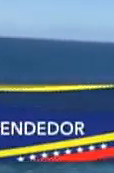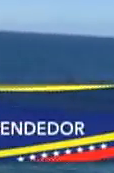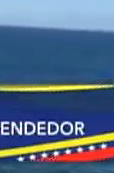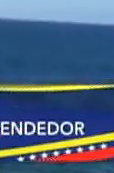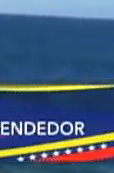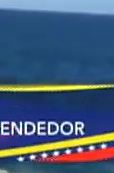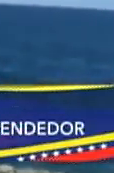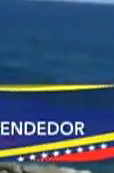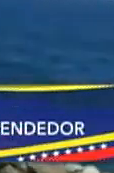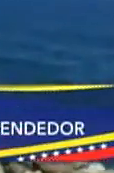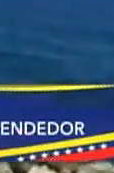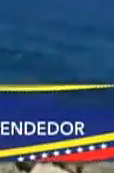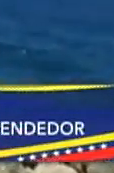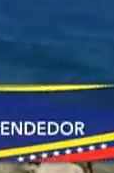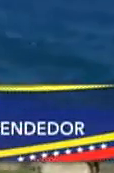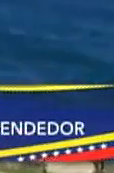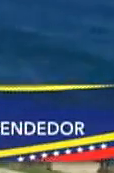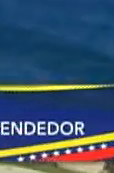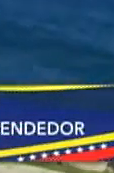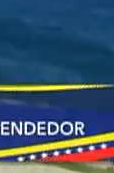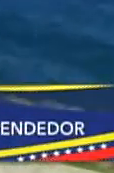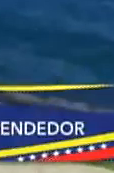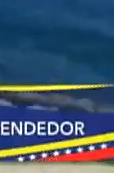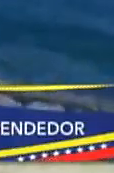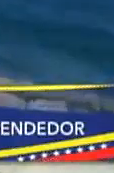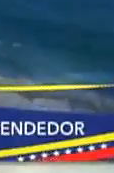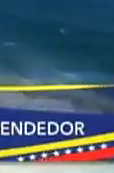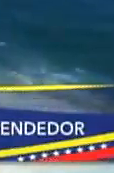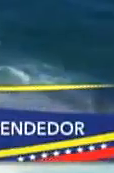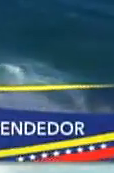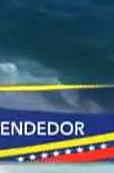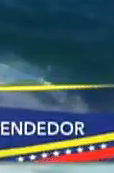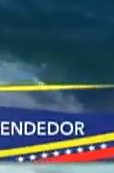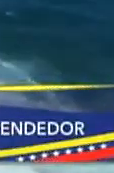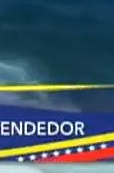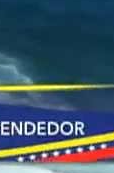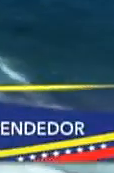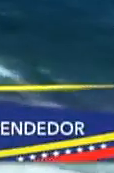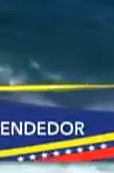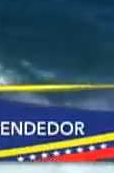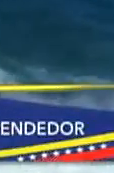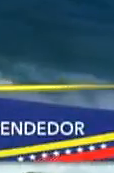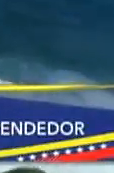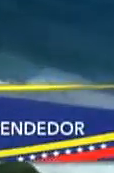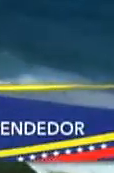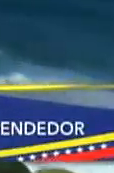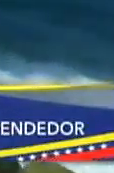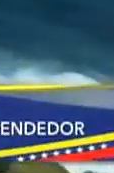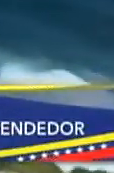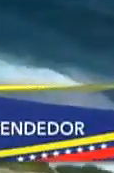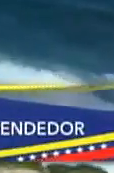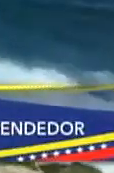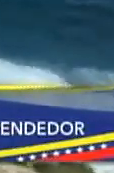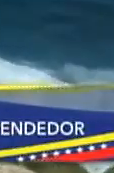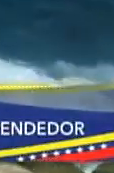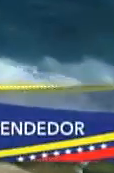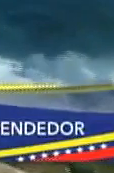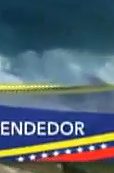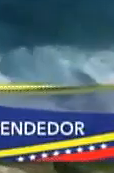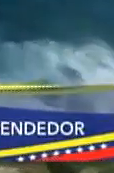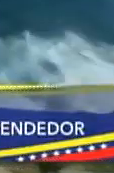posibilidad a miles de venezolanos y venezolanas a lo largo y ancho del territorio nacional de poder